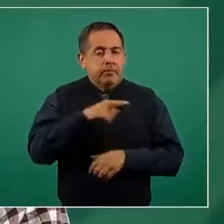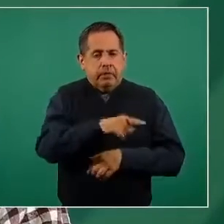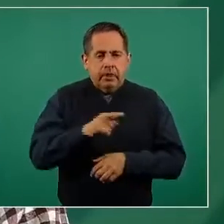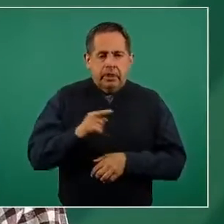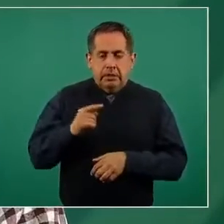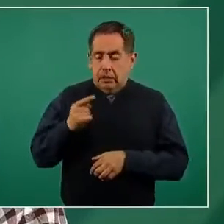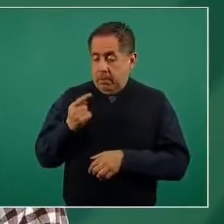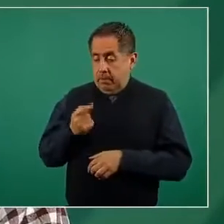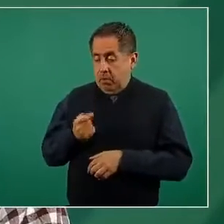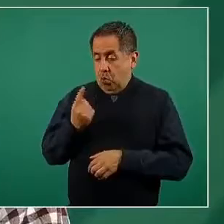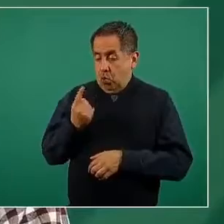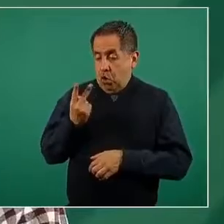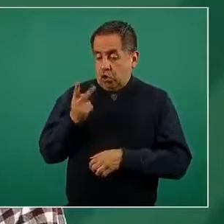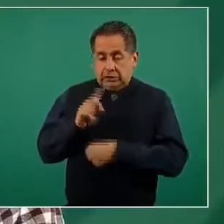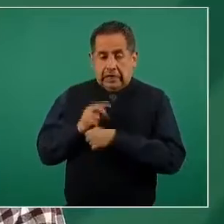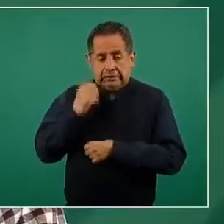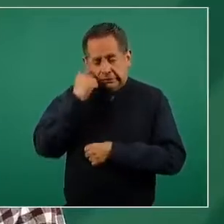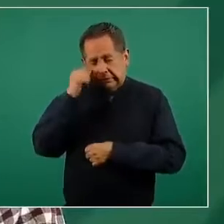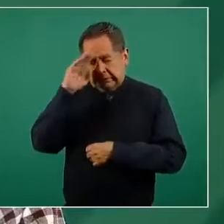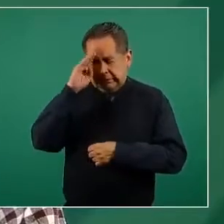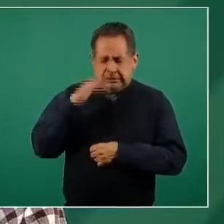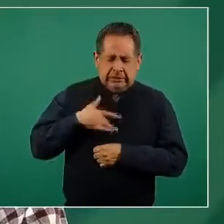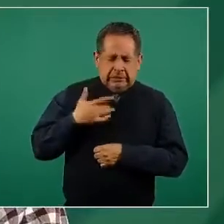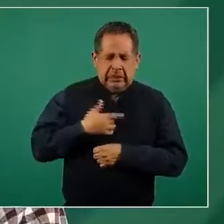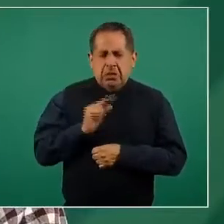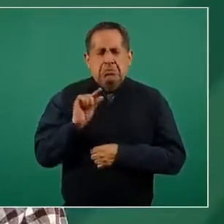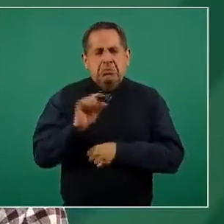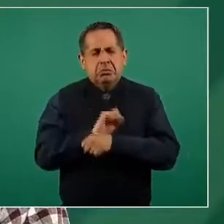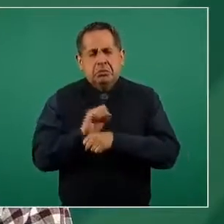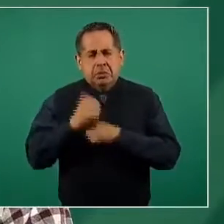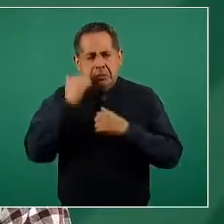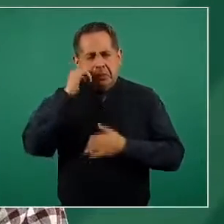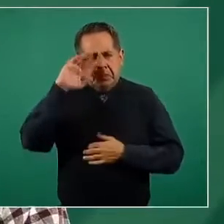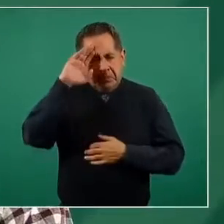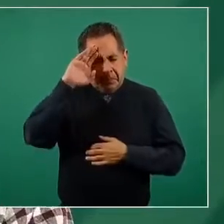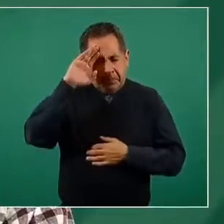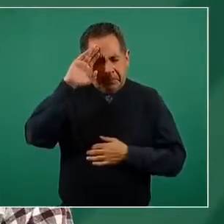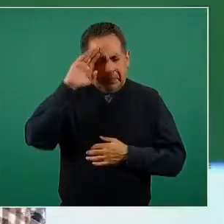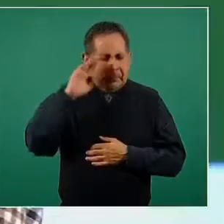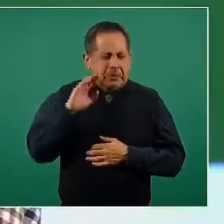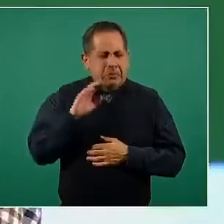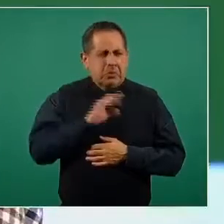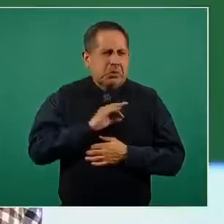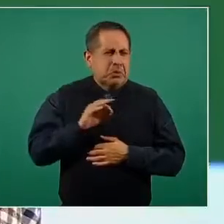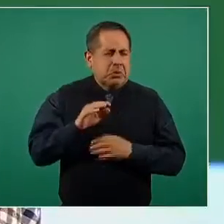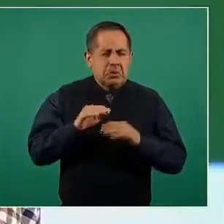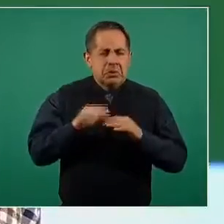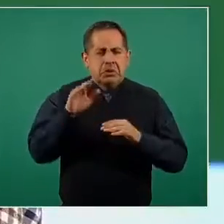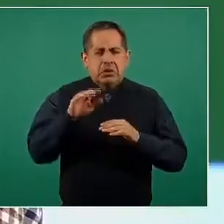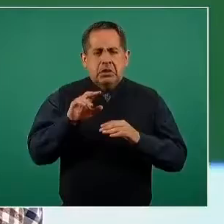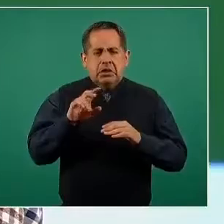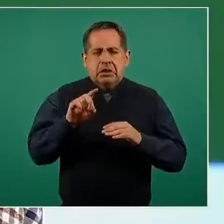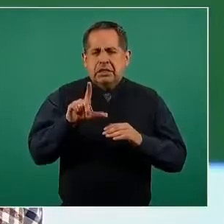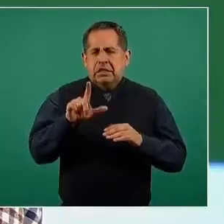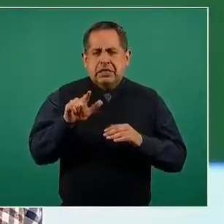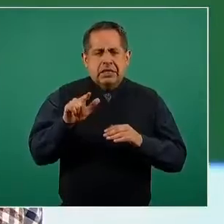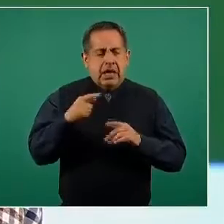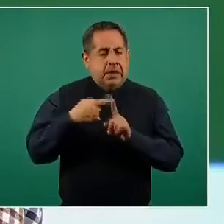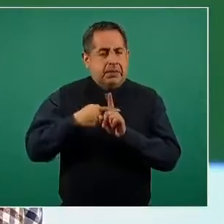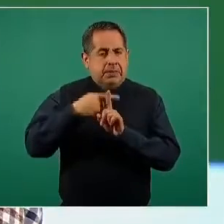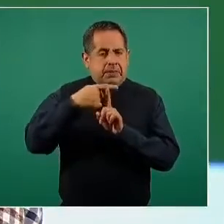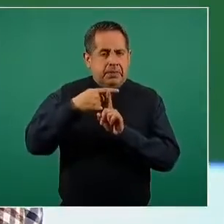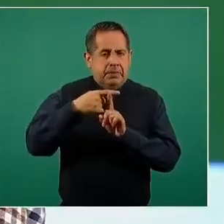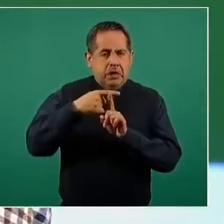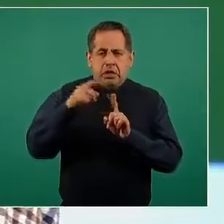síntomas los 2 primeros días y fueron síntomas mínimos, febrícula, es decir, temperatura mayor a 37 grados y